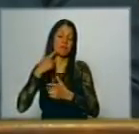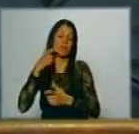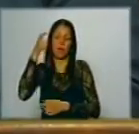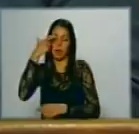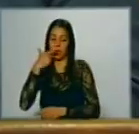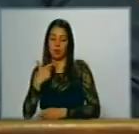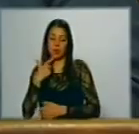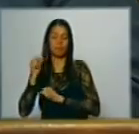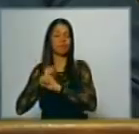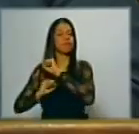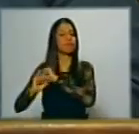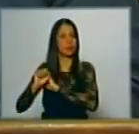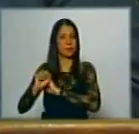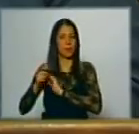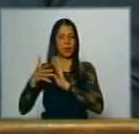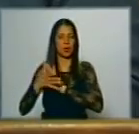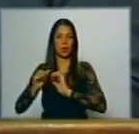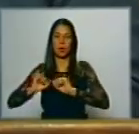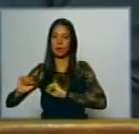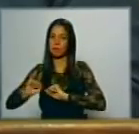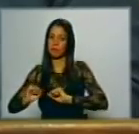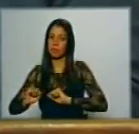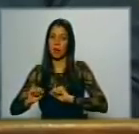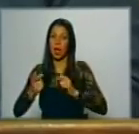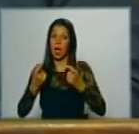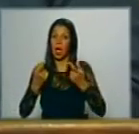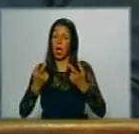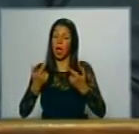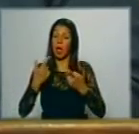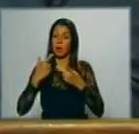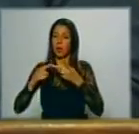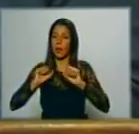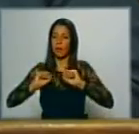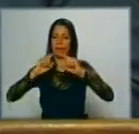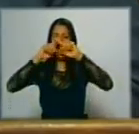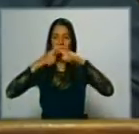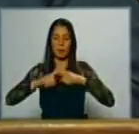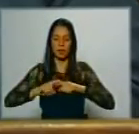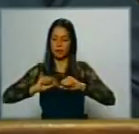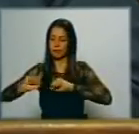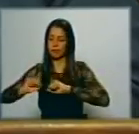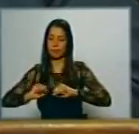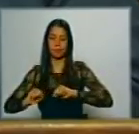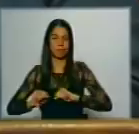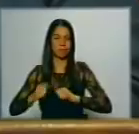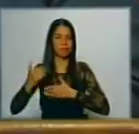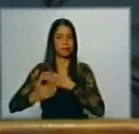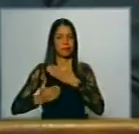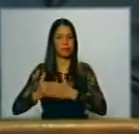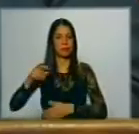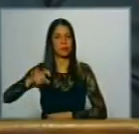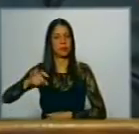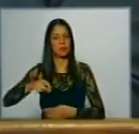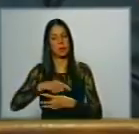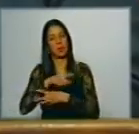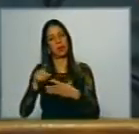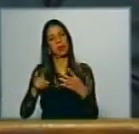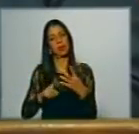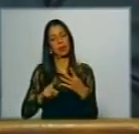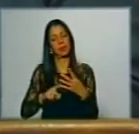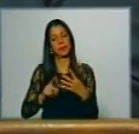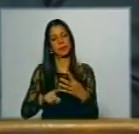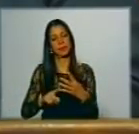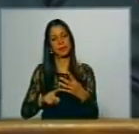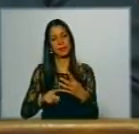el ejercicio de las acciones, recursos, trámites o gestiones que procedan. 4.